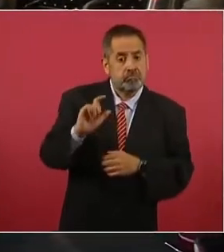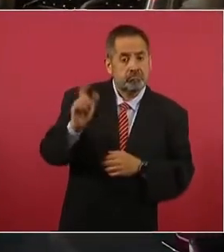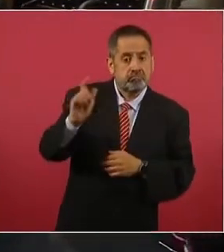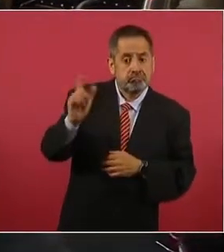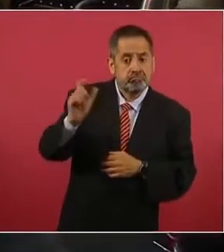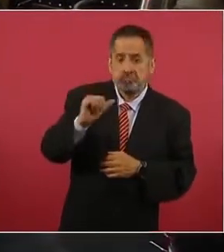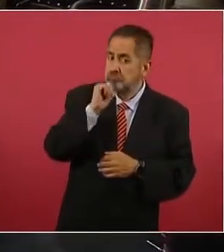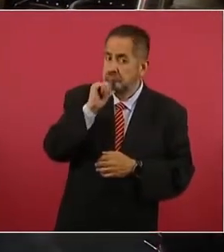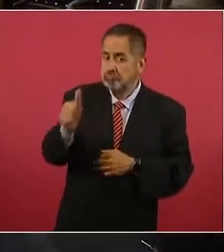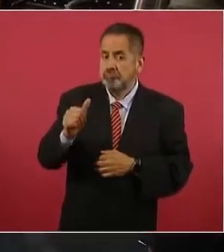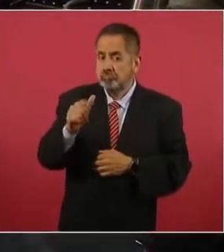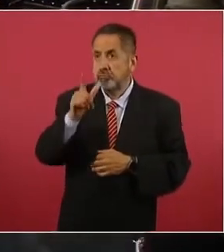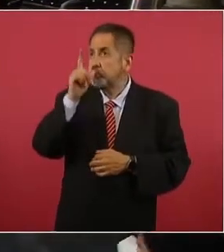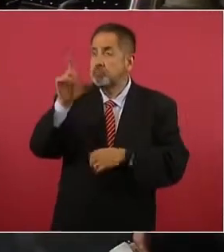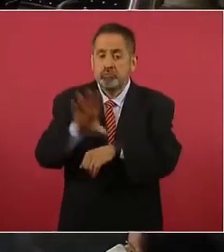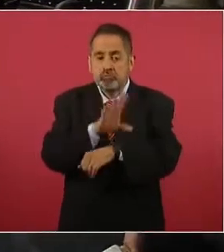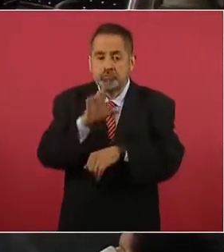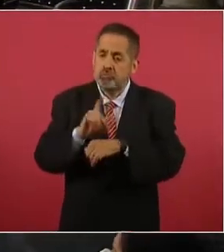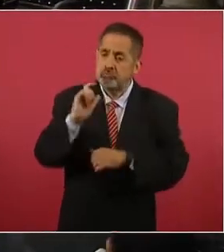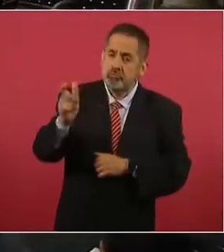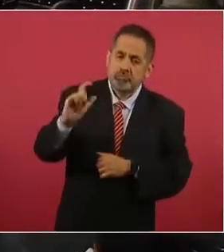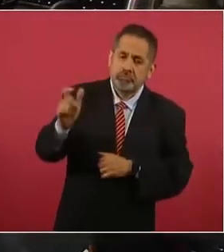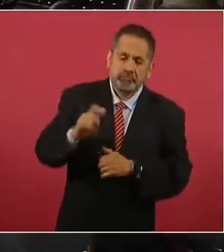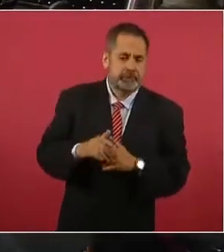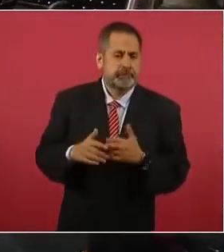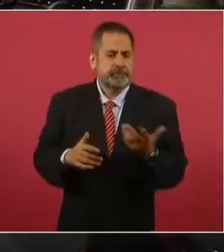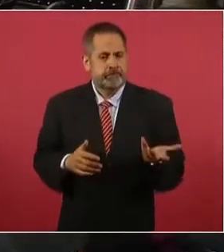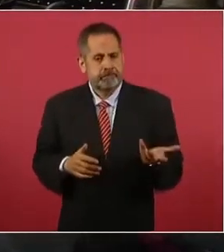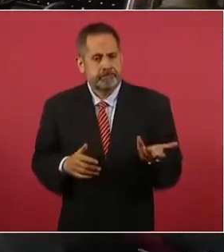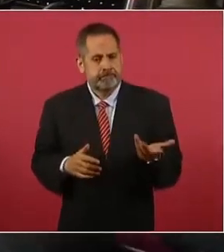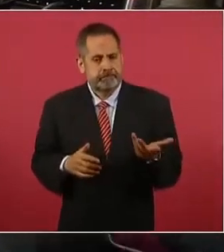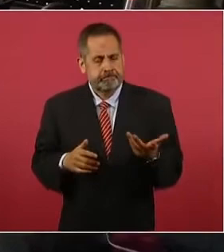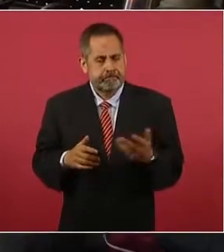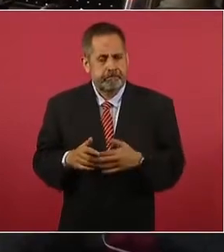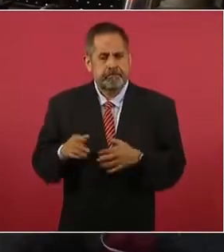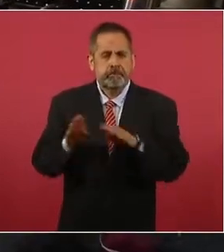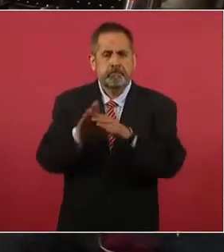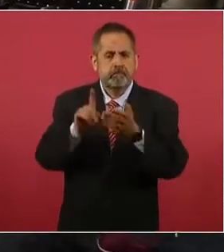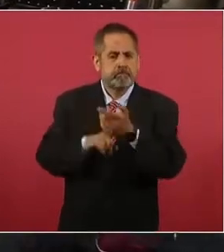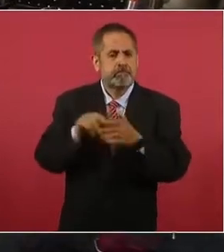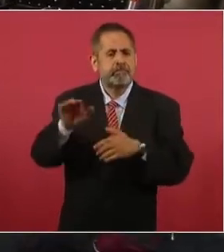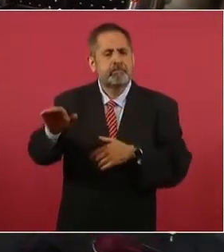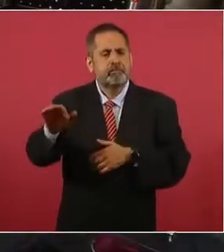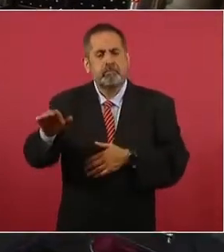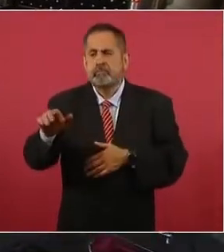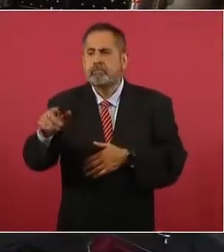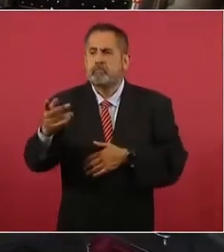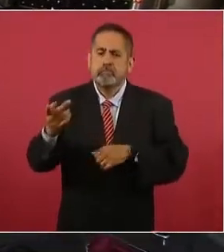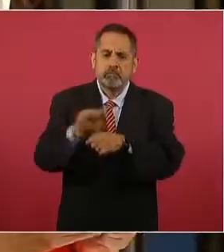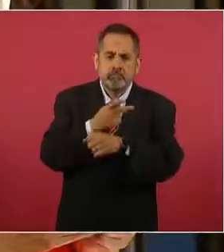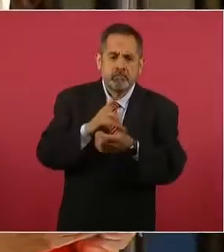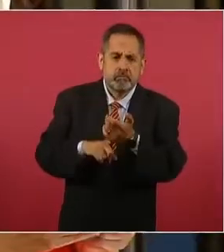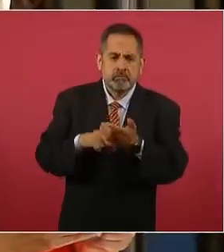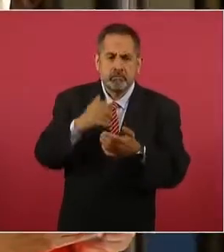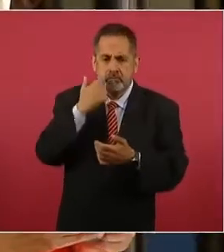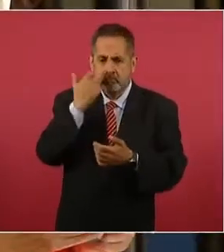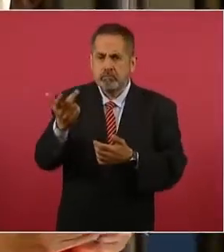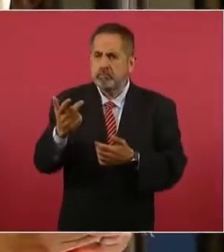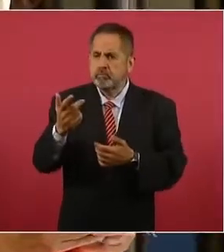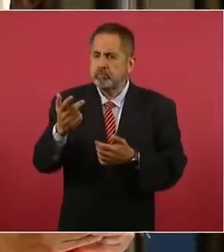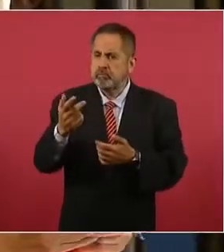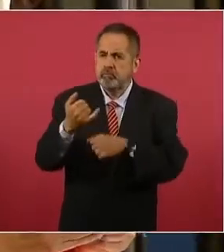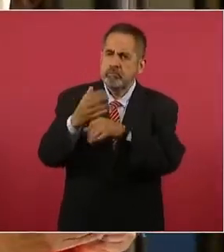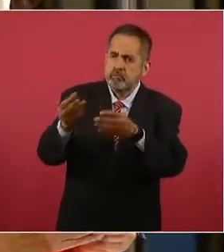recibo de luz, ellos acuden a tocar, a sorprenderles y diciéndoles que tienen una orden de corte de